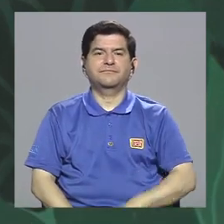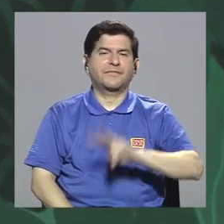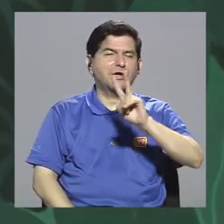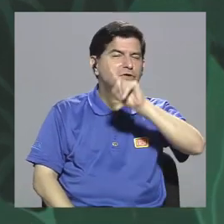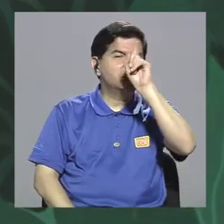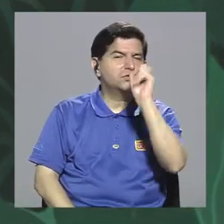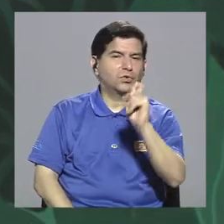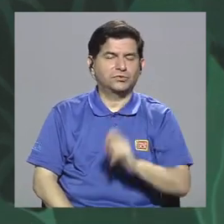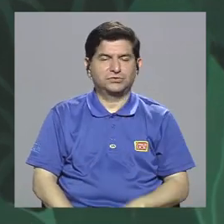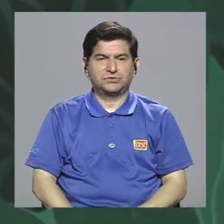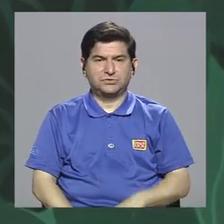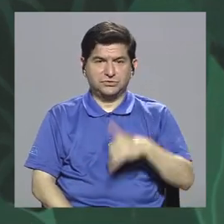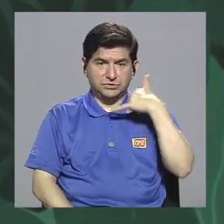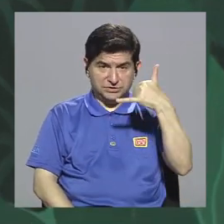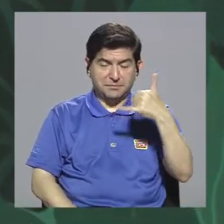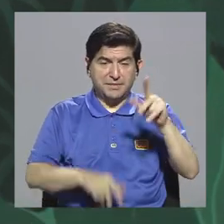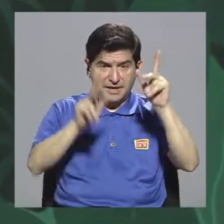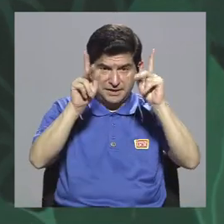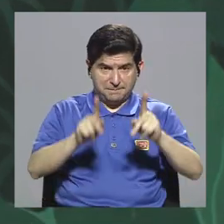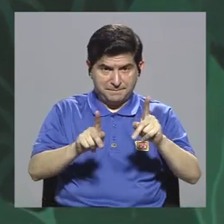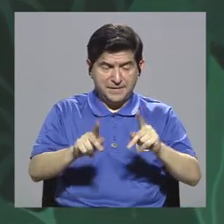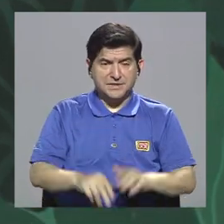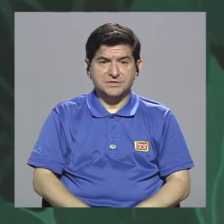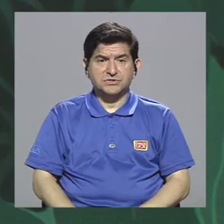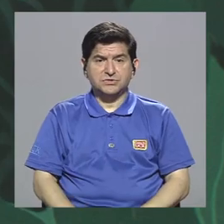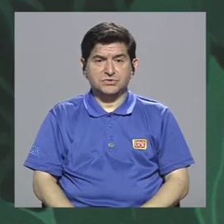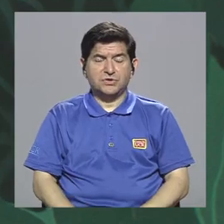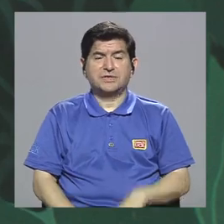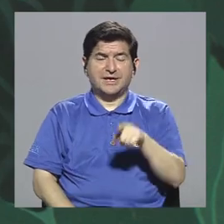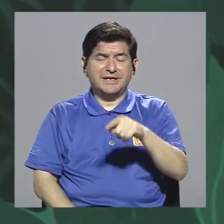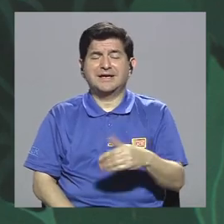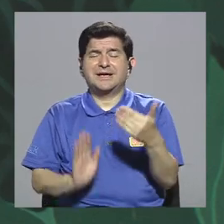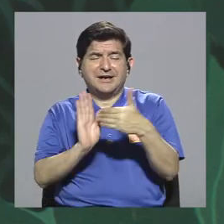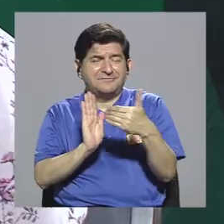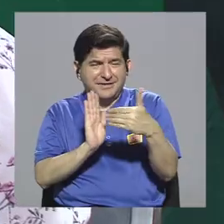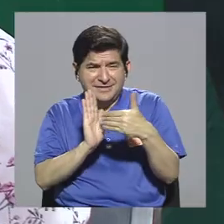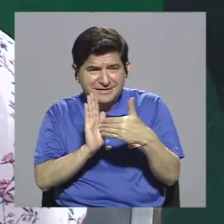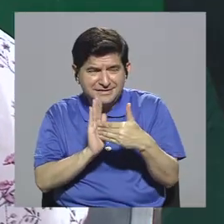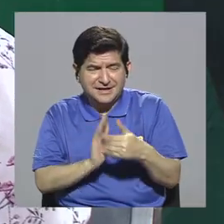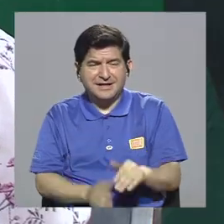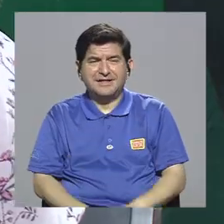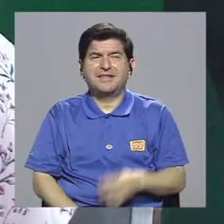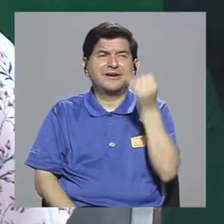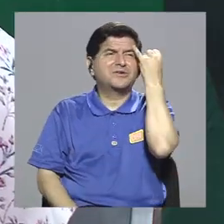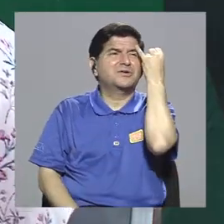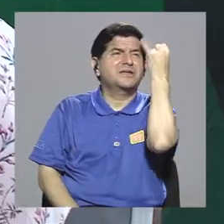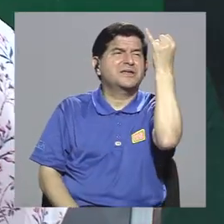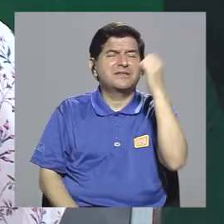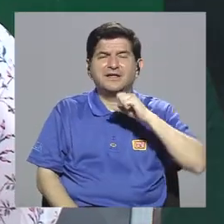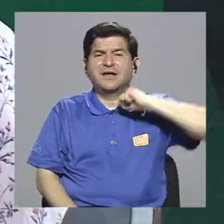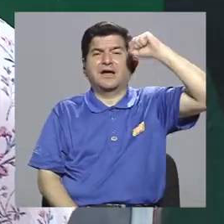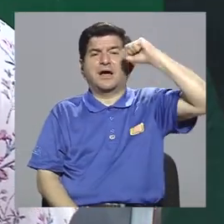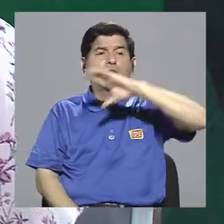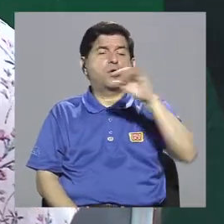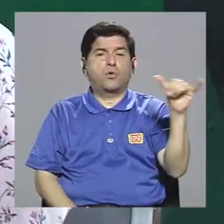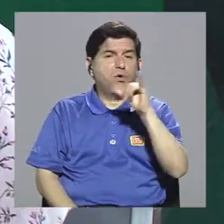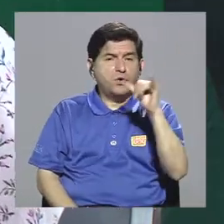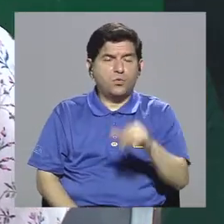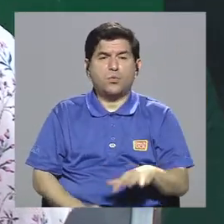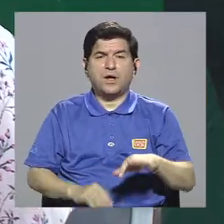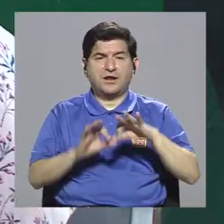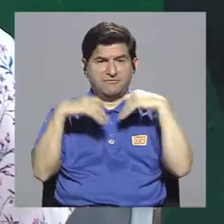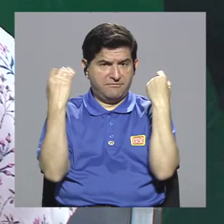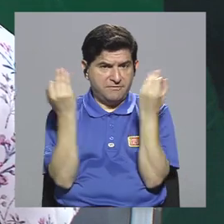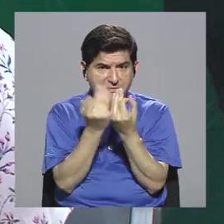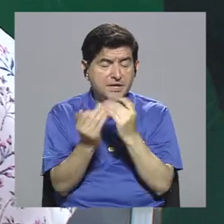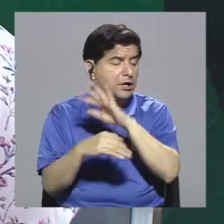lo más cerca de su comunidad. Ajá, ok. Tengo dos preguntas. Uh-huh. ¿Pueden llamar tanto a las personas, digamos, la persona que está sufriendo como, digamos,